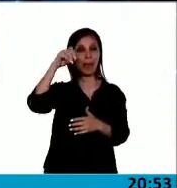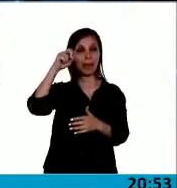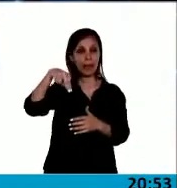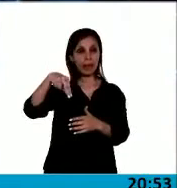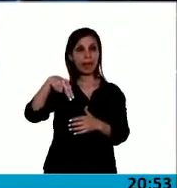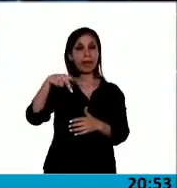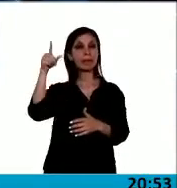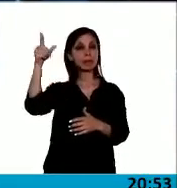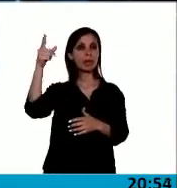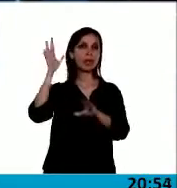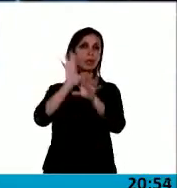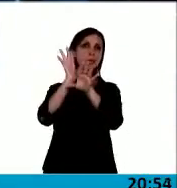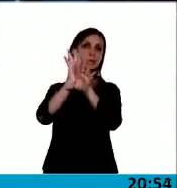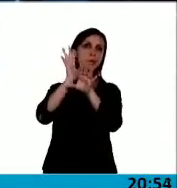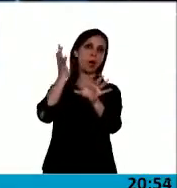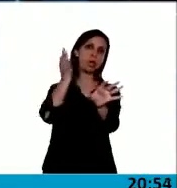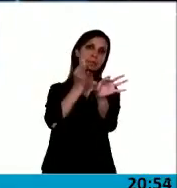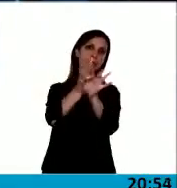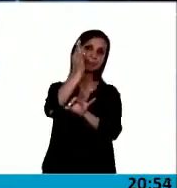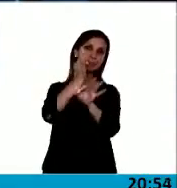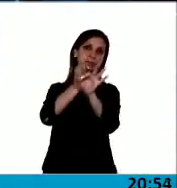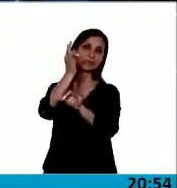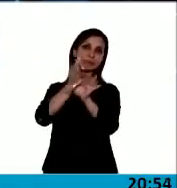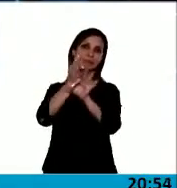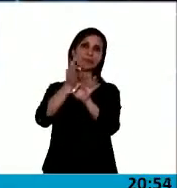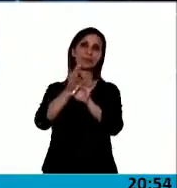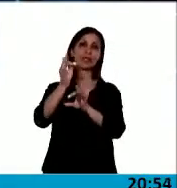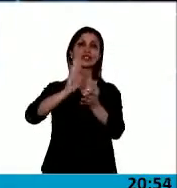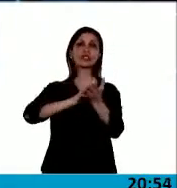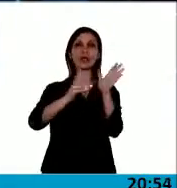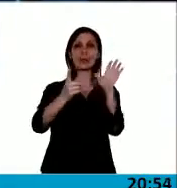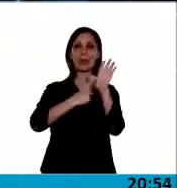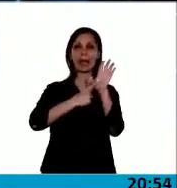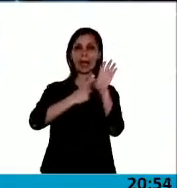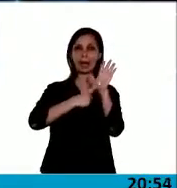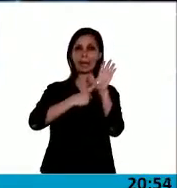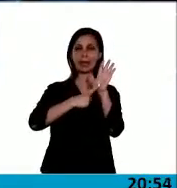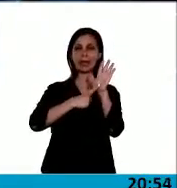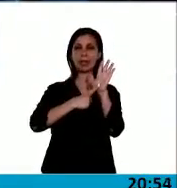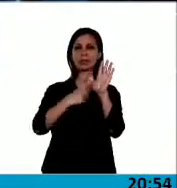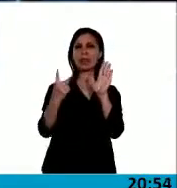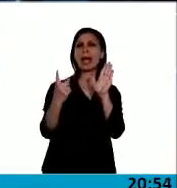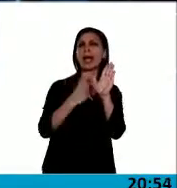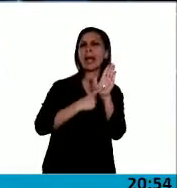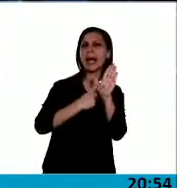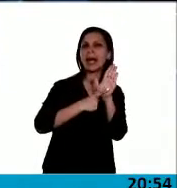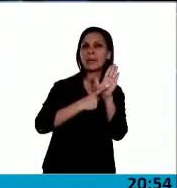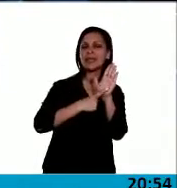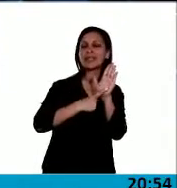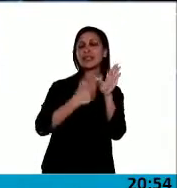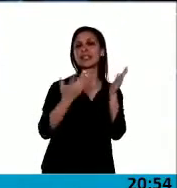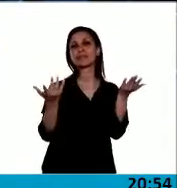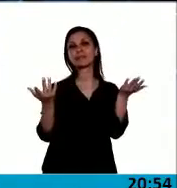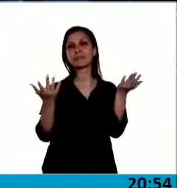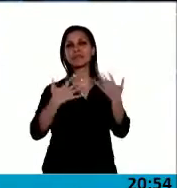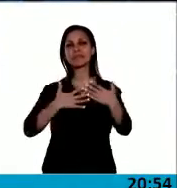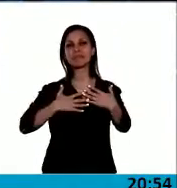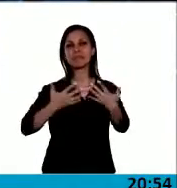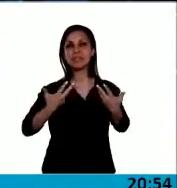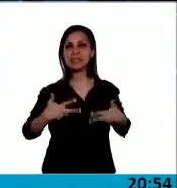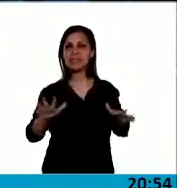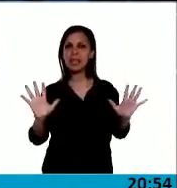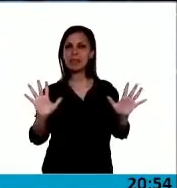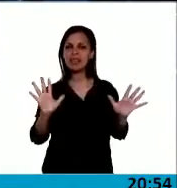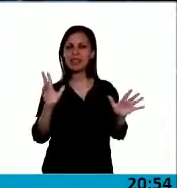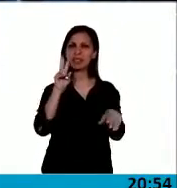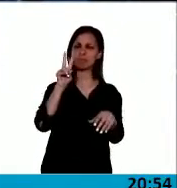nos dio una clase de reglamento. Una clase de reglamento que, sinceramente, no coincido